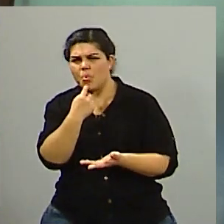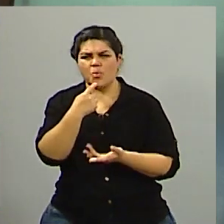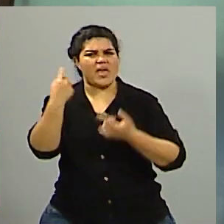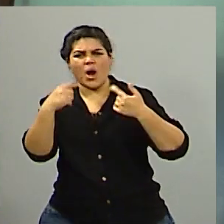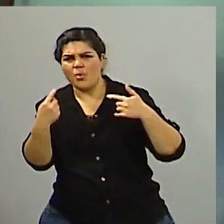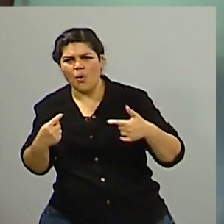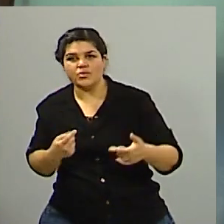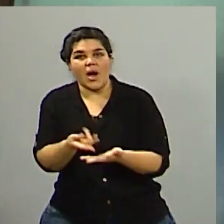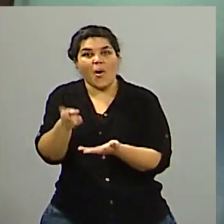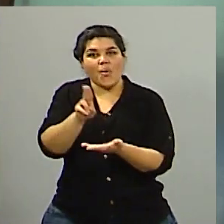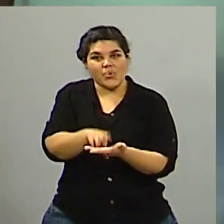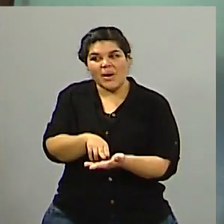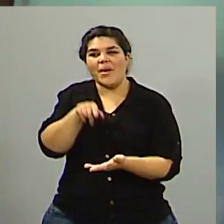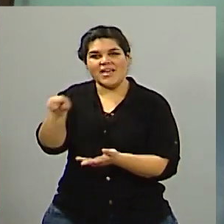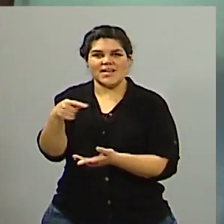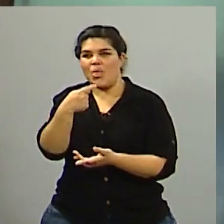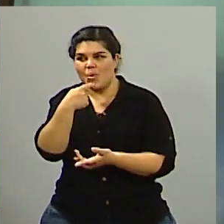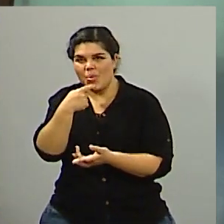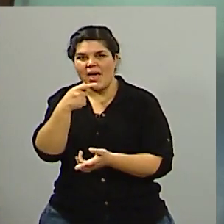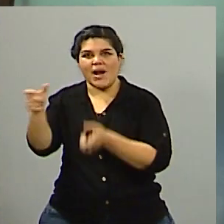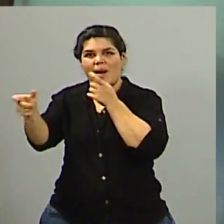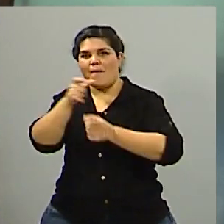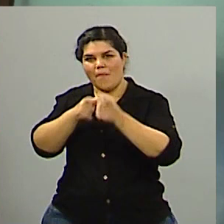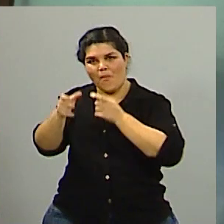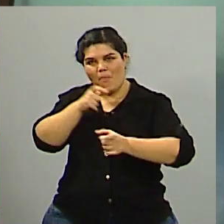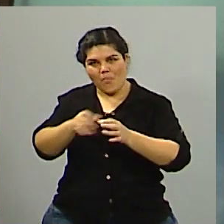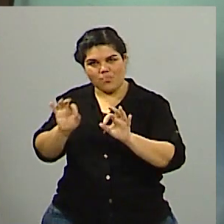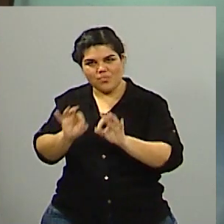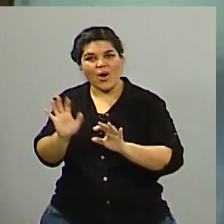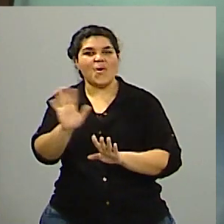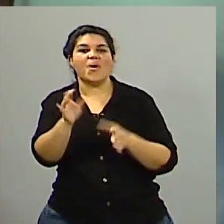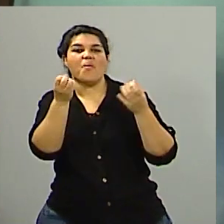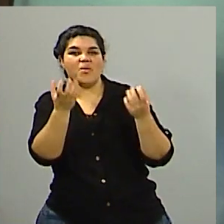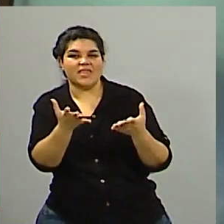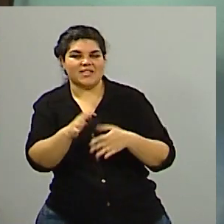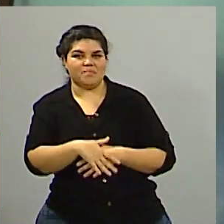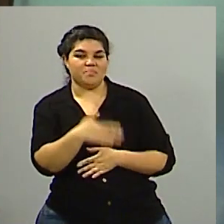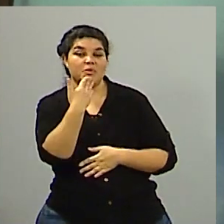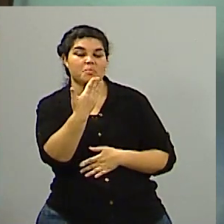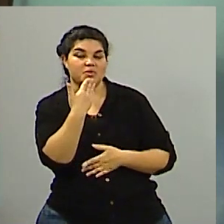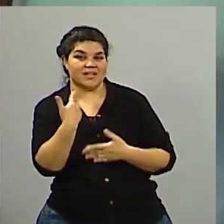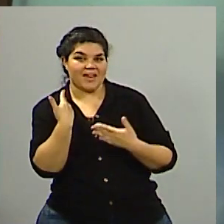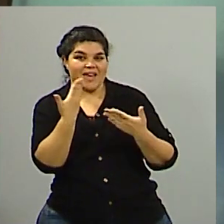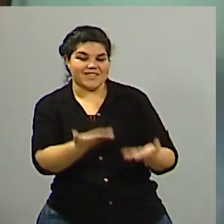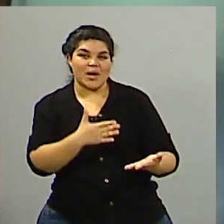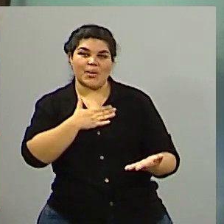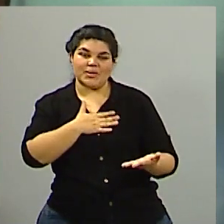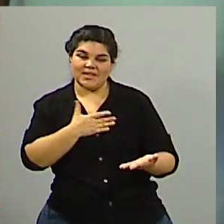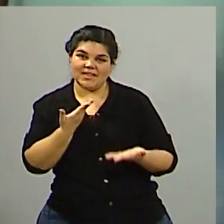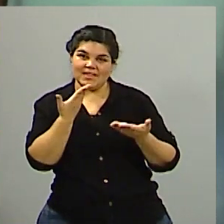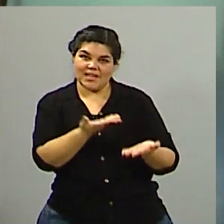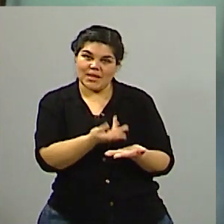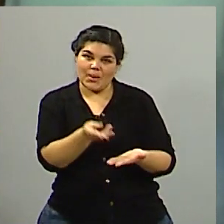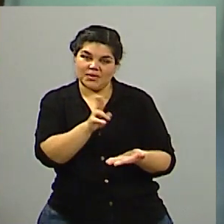a hablar sobre el mismo tema, ¿no? Que es sumamente interesante. ¿Cómo estás, Hola. Belén? Bienvenida. Bueno, muchas gracias. Un gusto estar acá nuevamente.